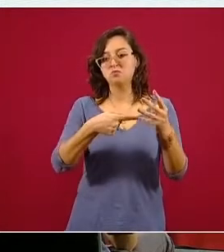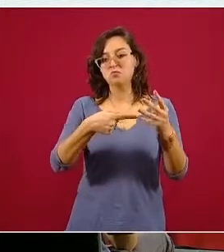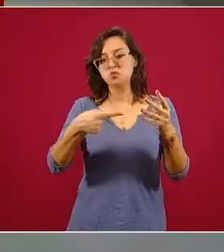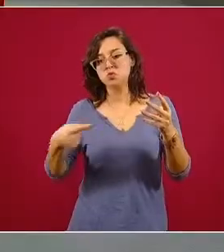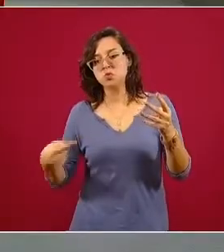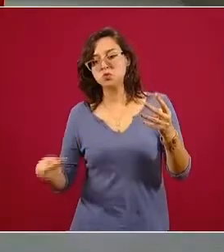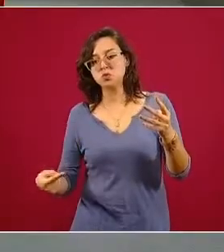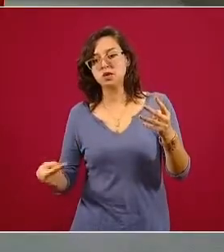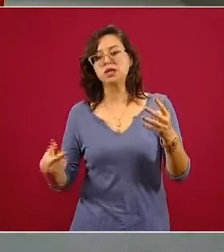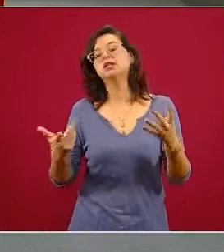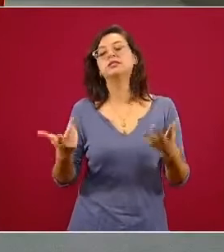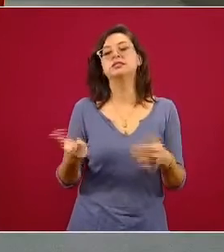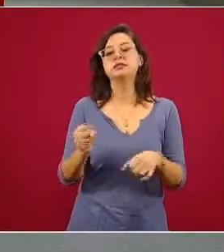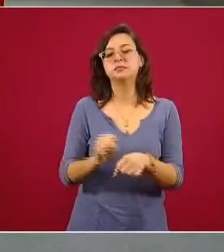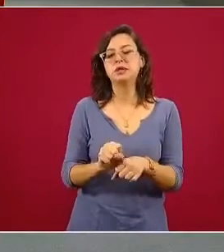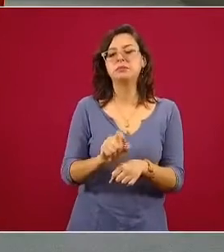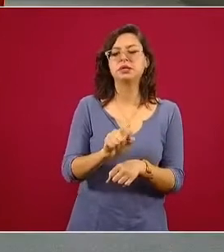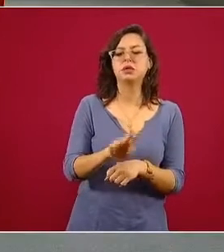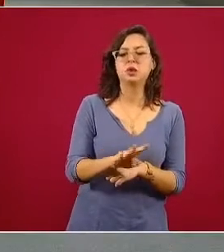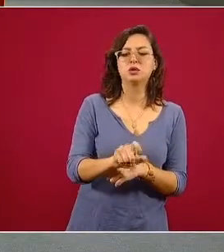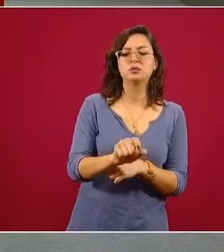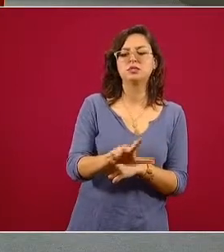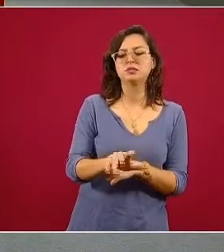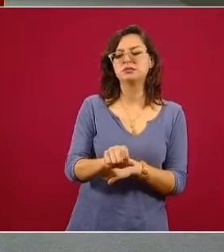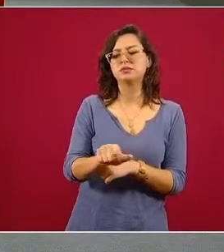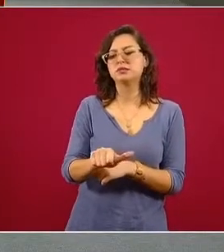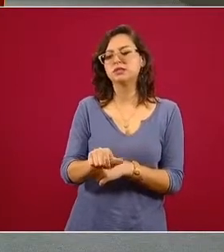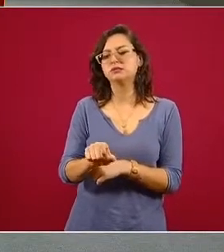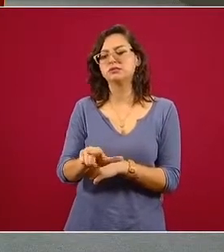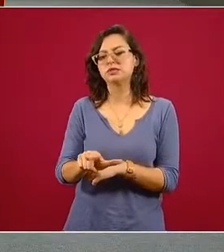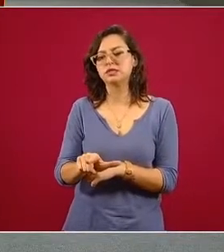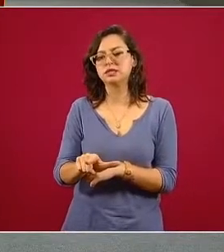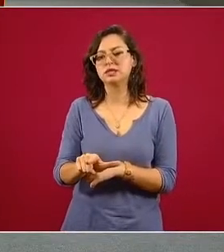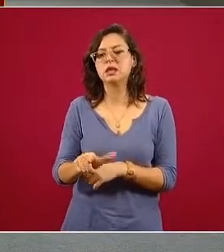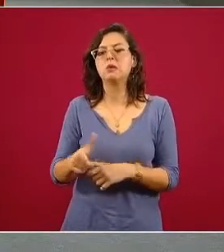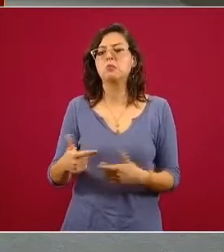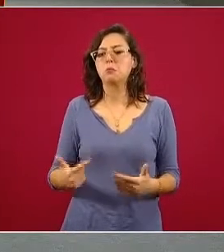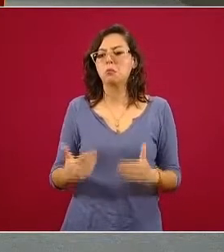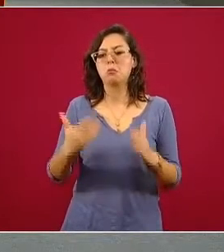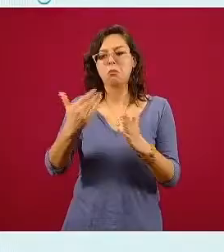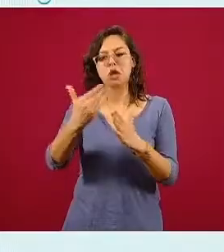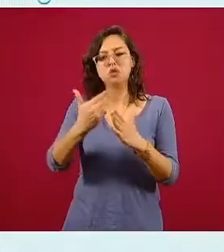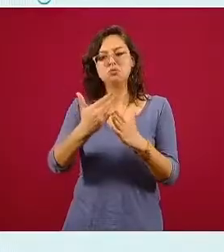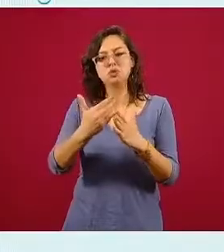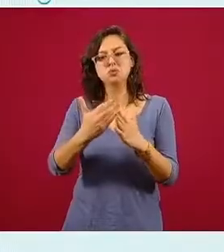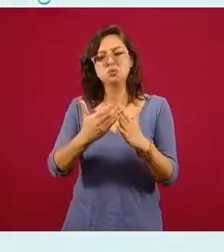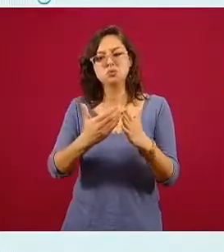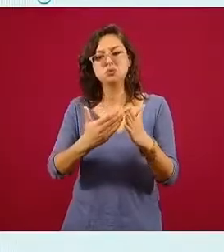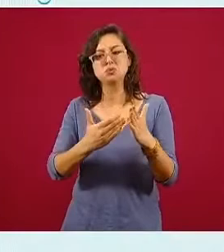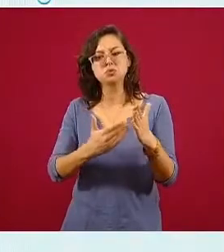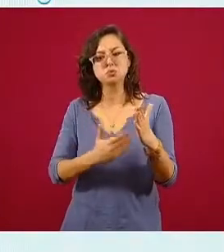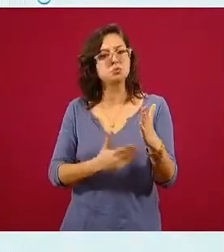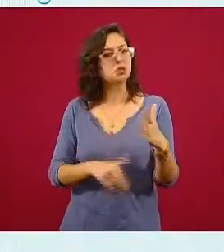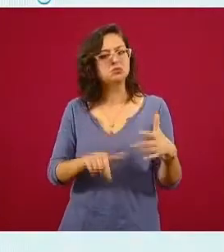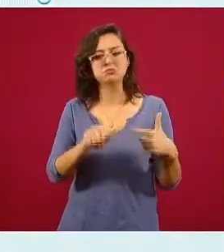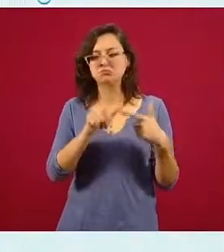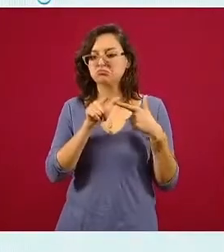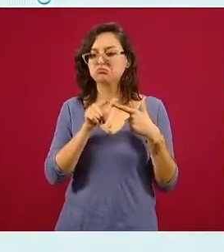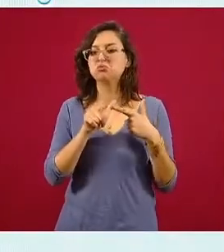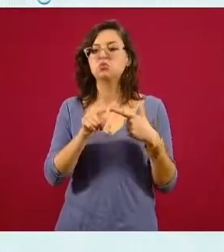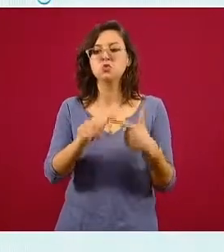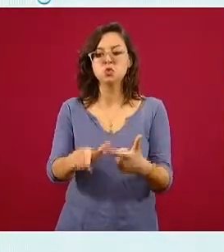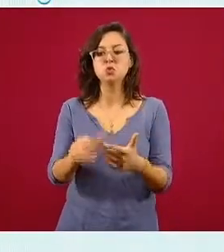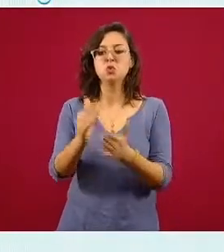semana 24, 25, 26, 27 y ahora en la 28 continúa de manera descendente,